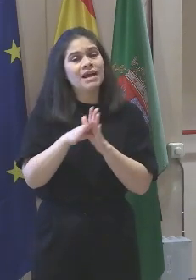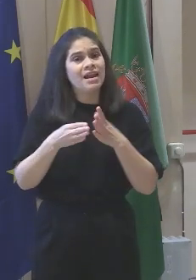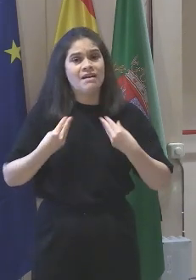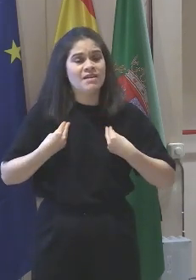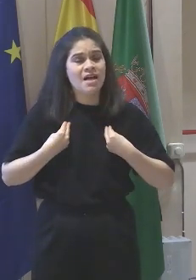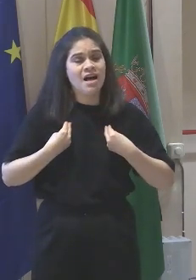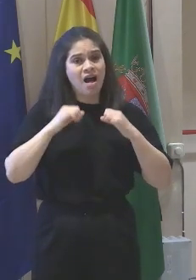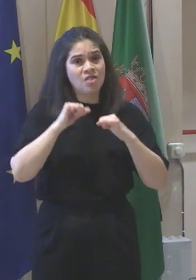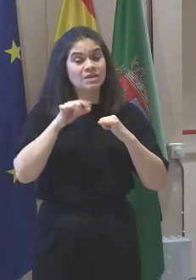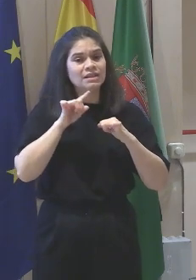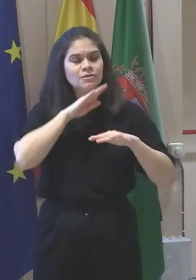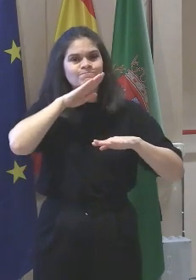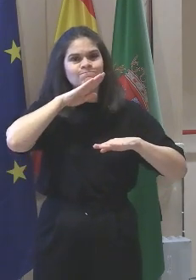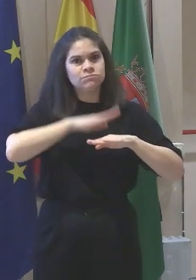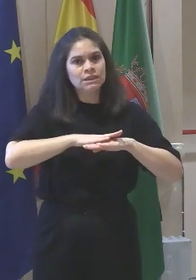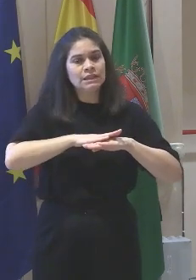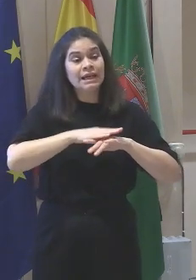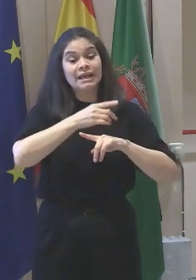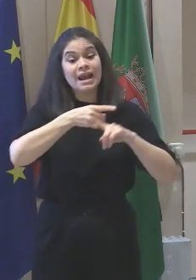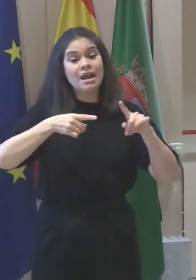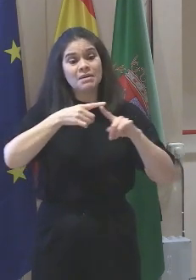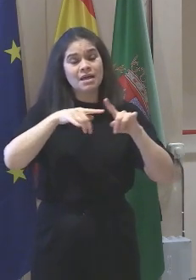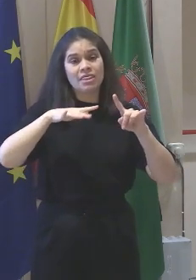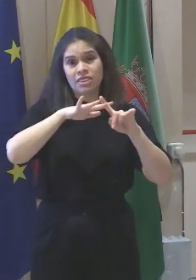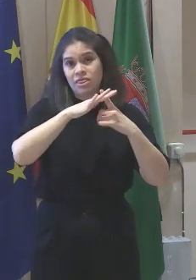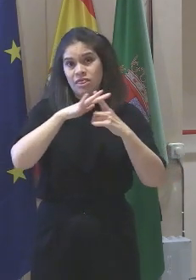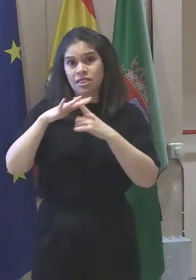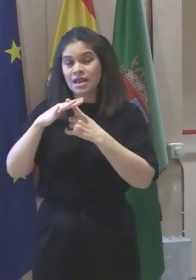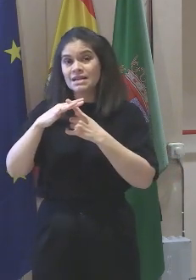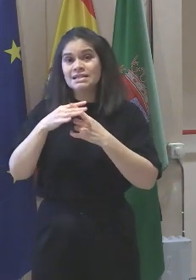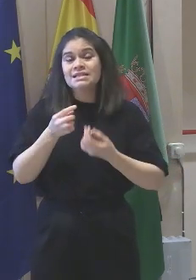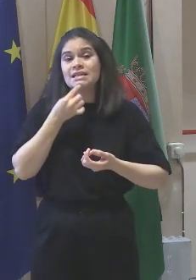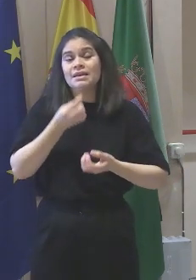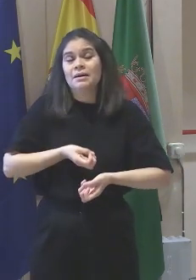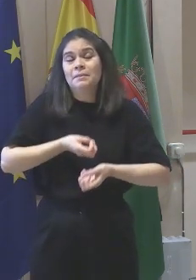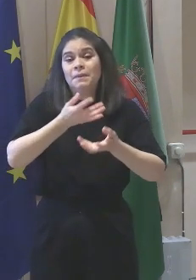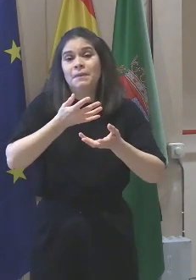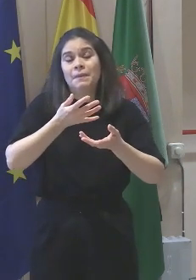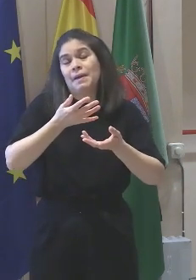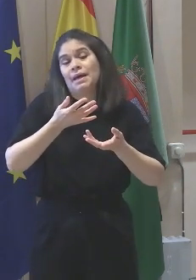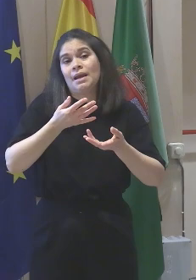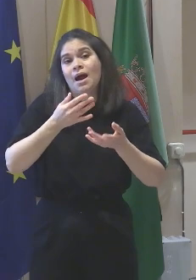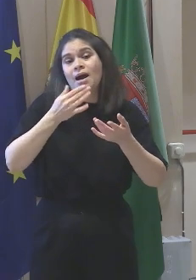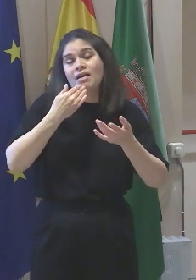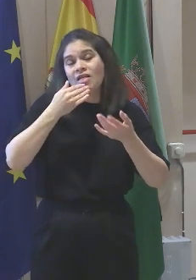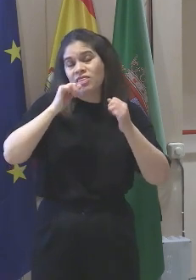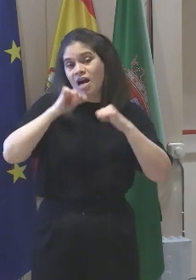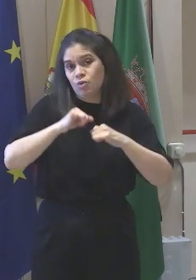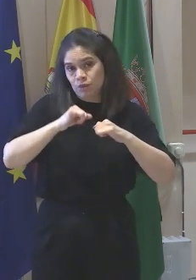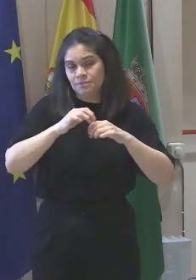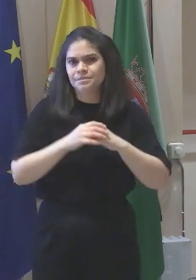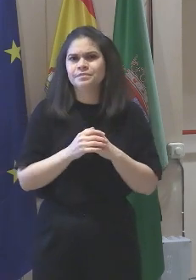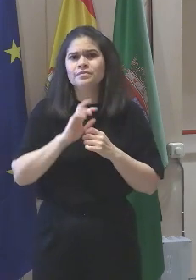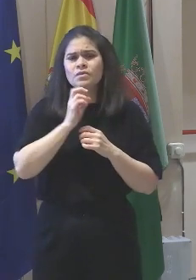condiciona que más de la mitad de los casos se diagnostiquen en la edad adulta de una diabetes tipo 1. Otra